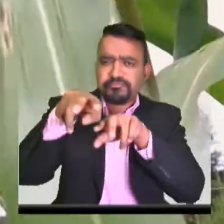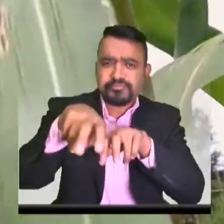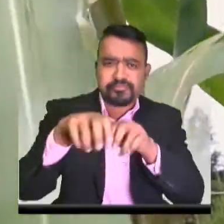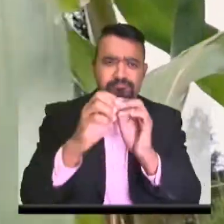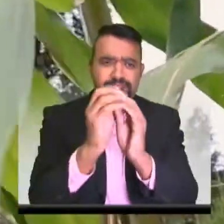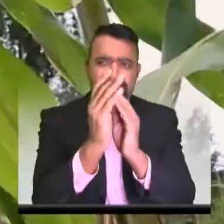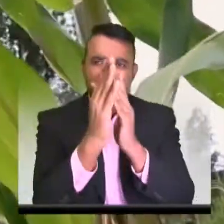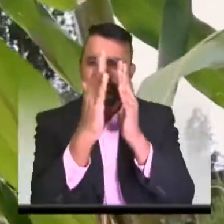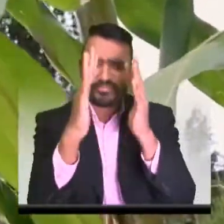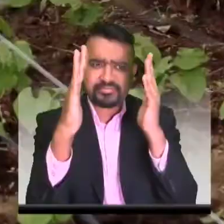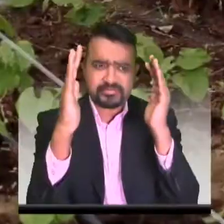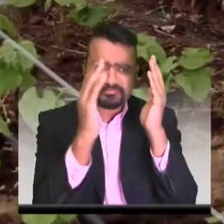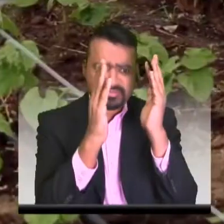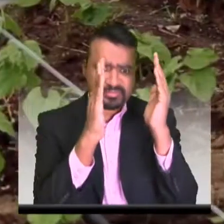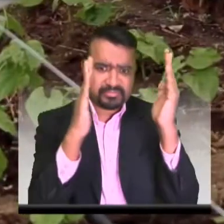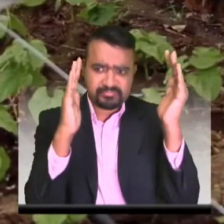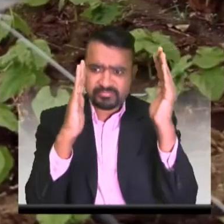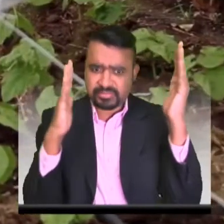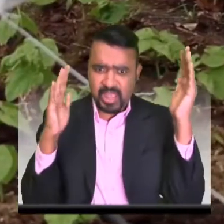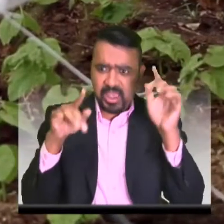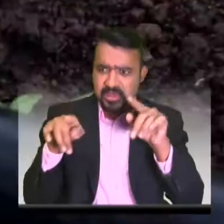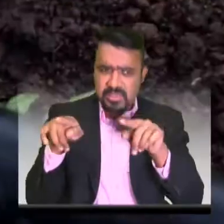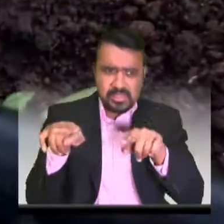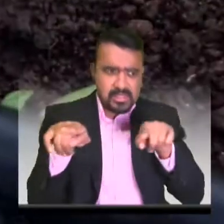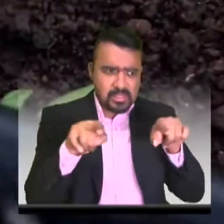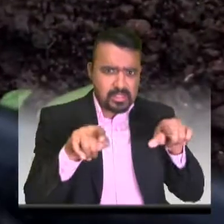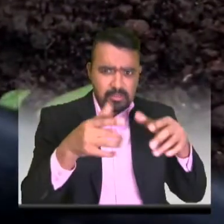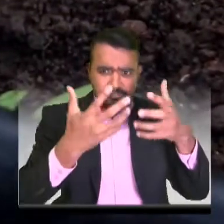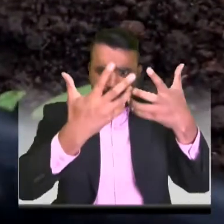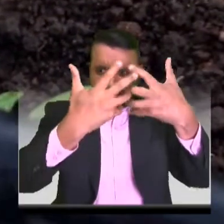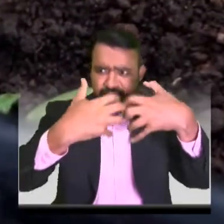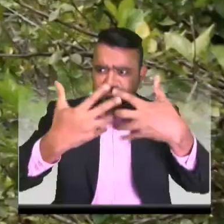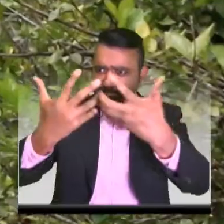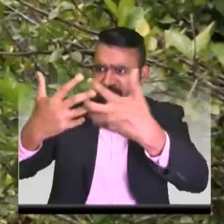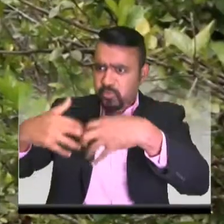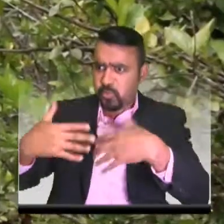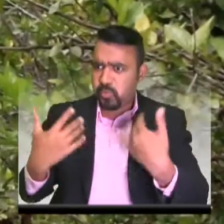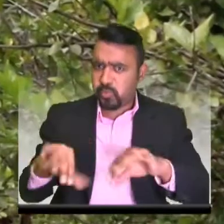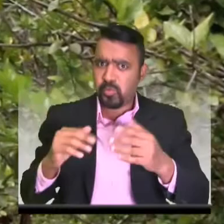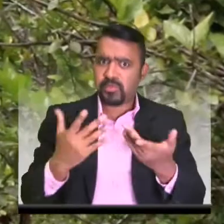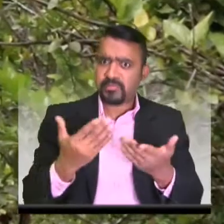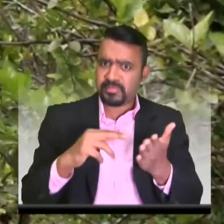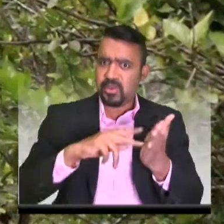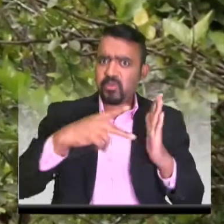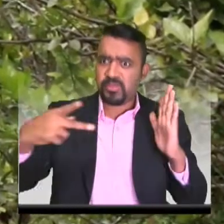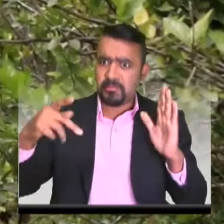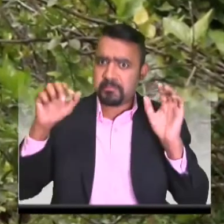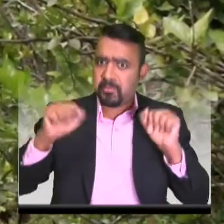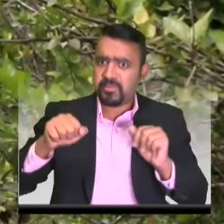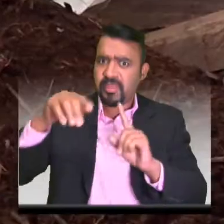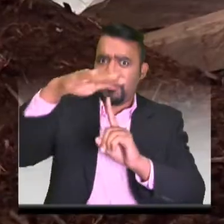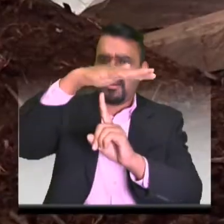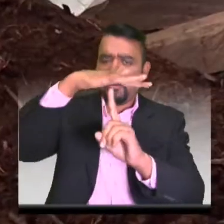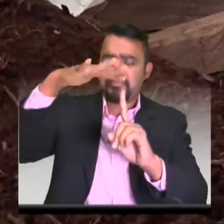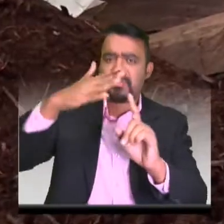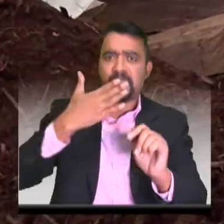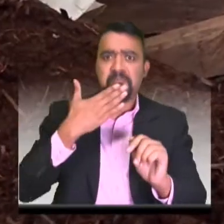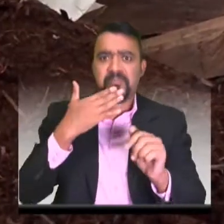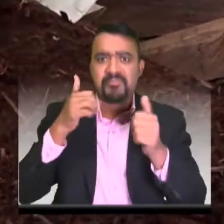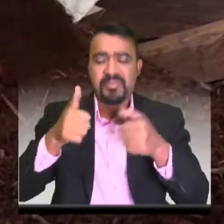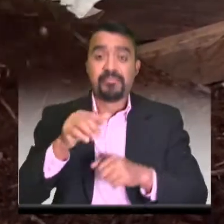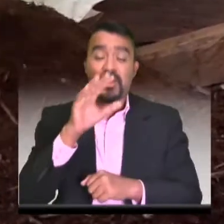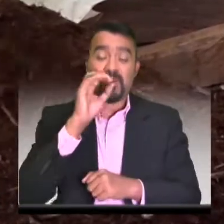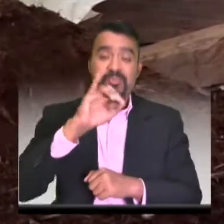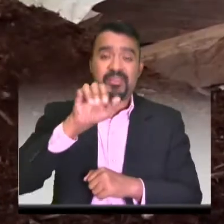y diverso, que implementa buenas prácticas agrícolas y utiliza soluciones tecnológicas amigables con el ambiente. Jairo Lozano es un agricultor de la